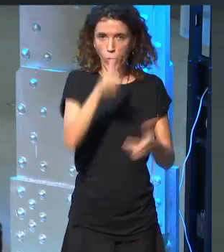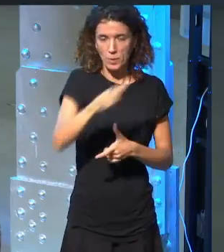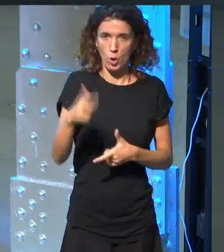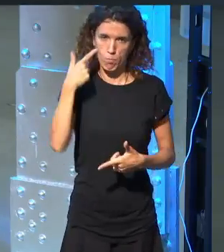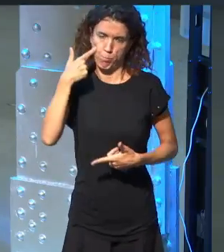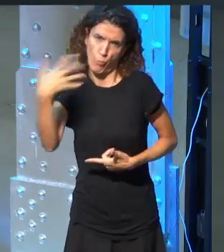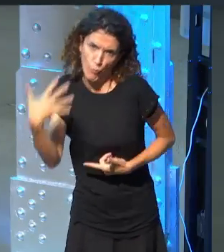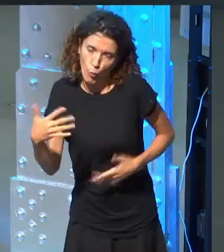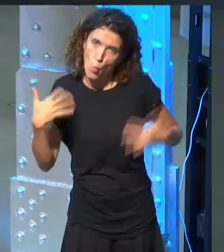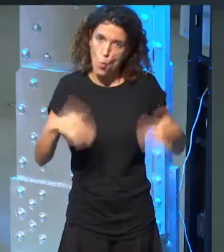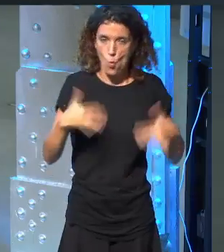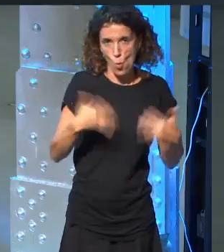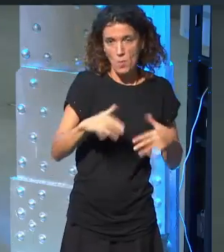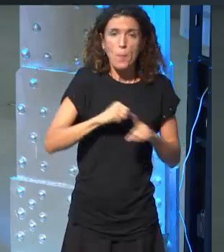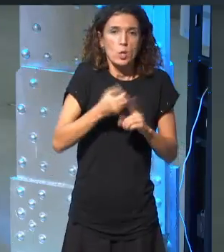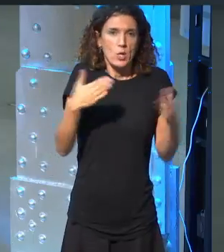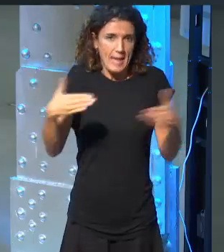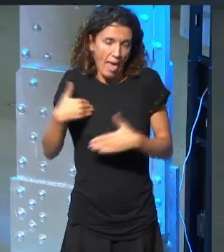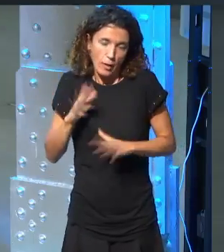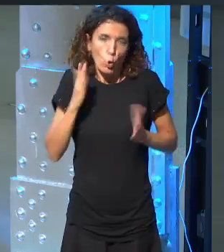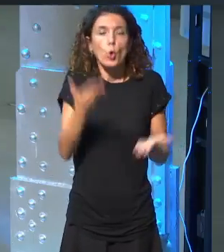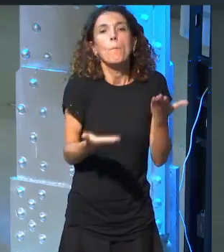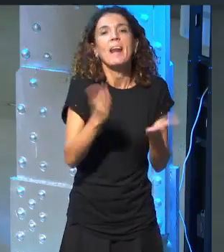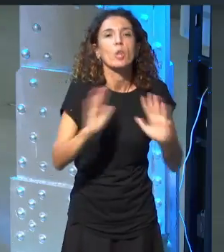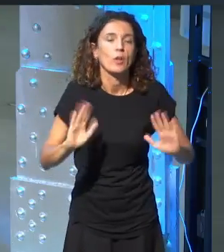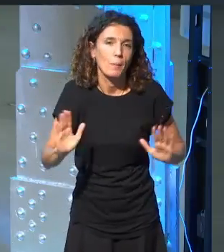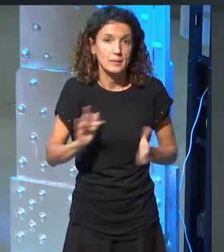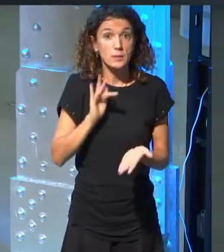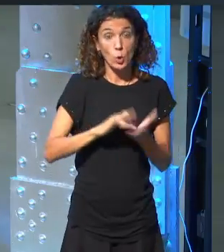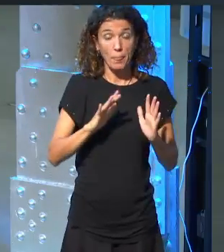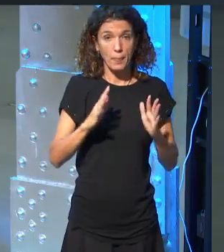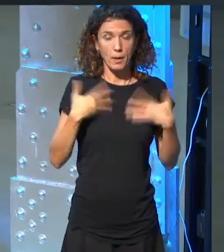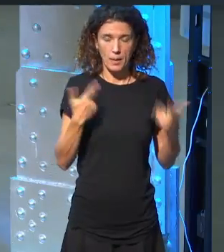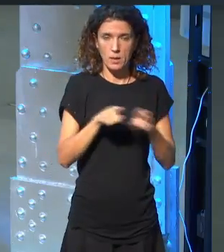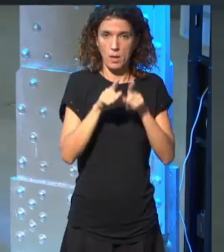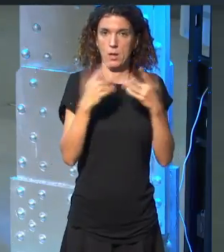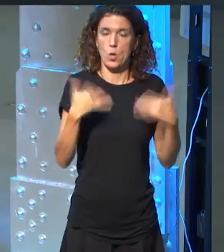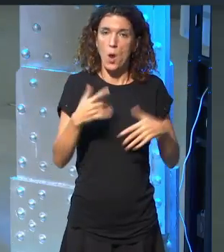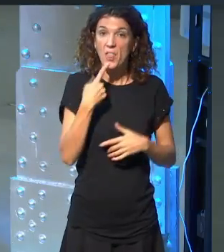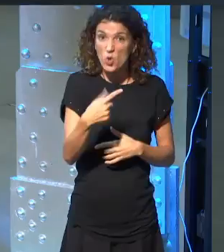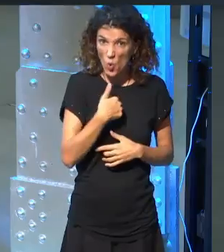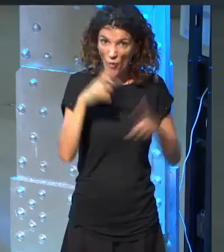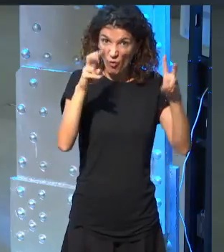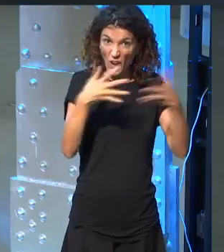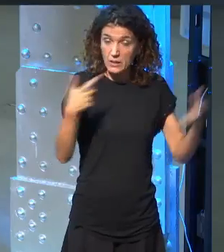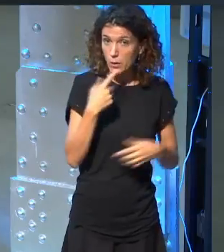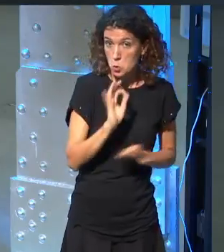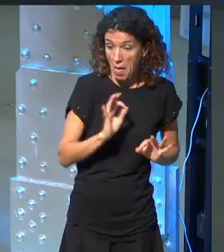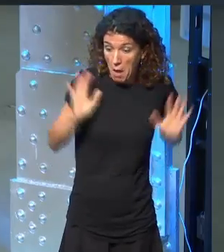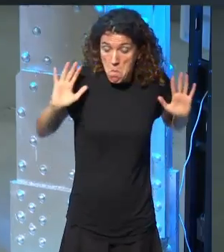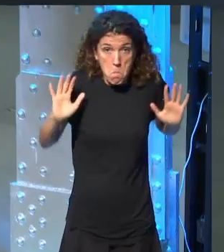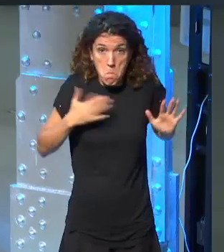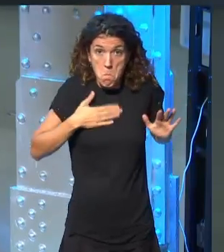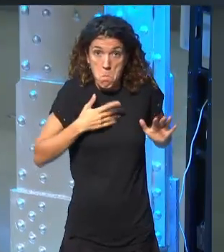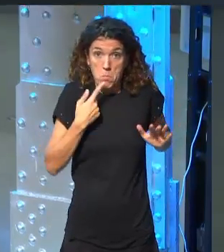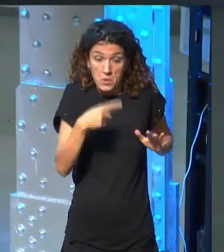King de Twitter, pero cero presiones. O sea, aparte, claro, luego de repente eso genera un efecto, es que parece que lo he dicho yo. Y digo, no, yo no, o sea,